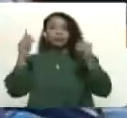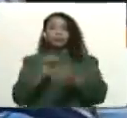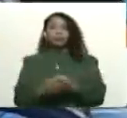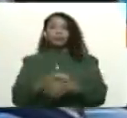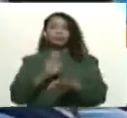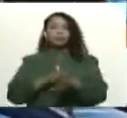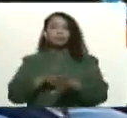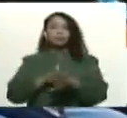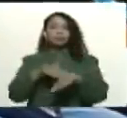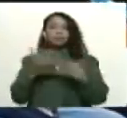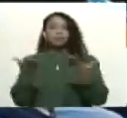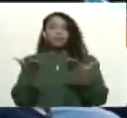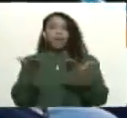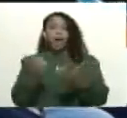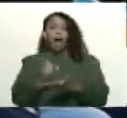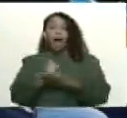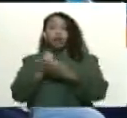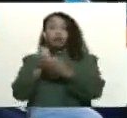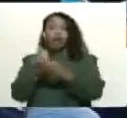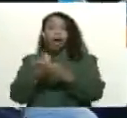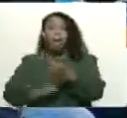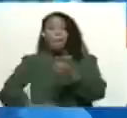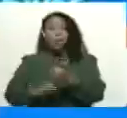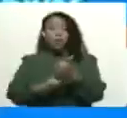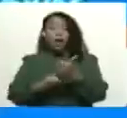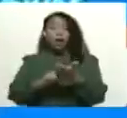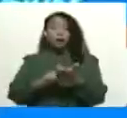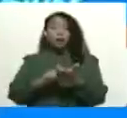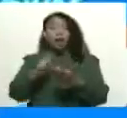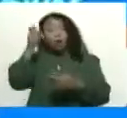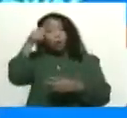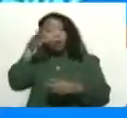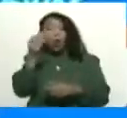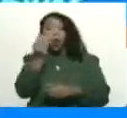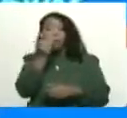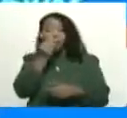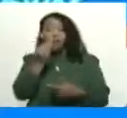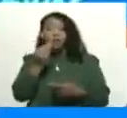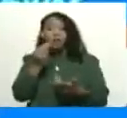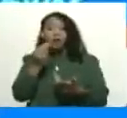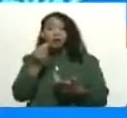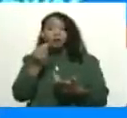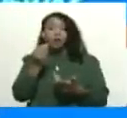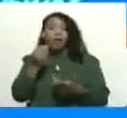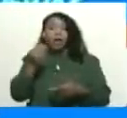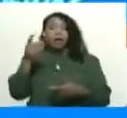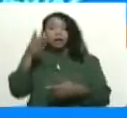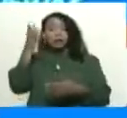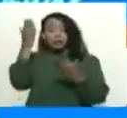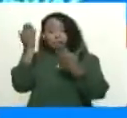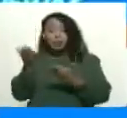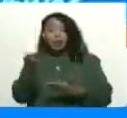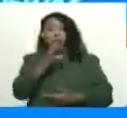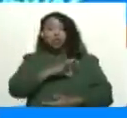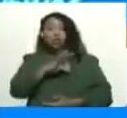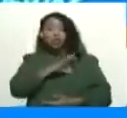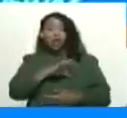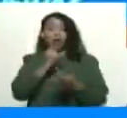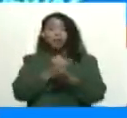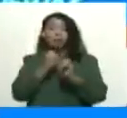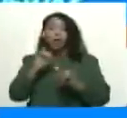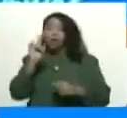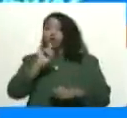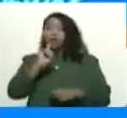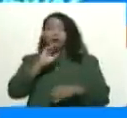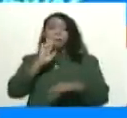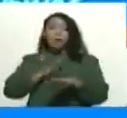Porque alimentar a un pueblo no es un delito, ser soberano no es un delito, ser independiente no es